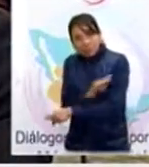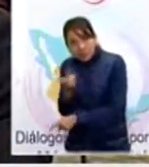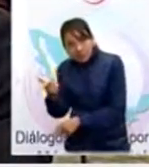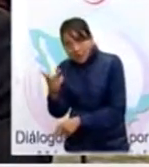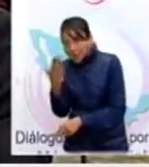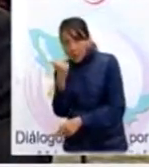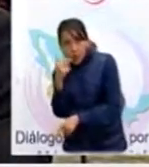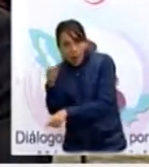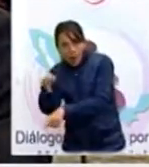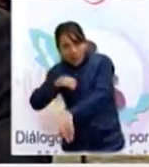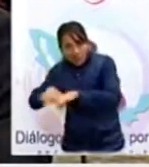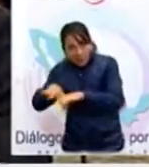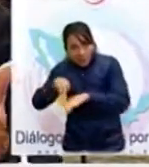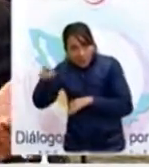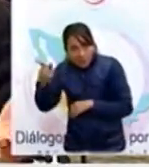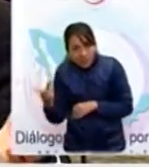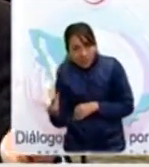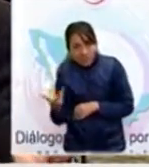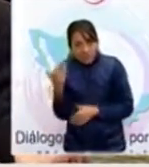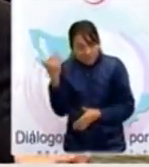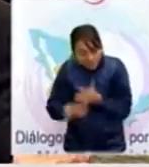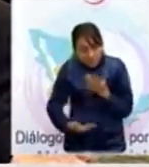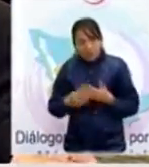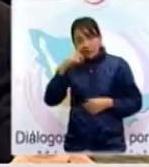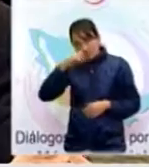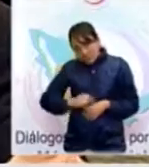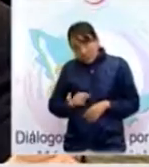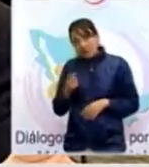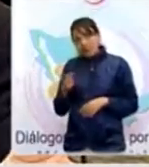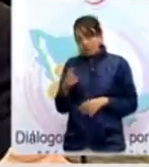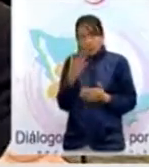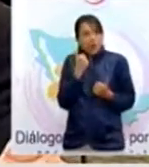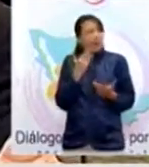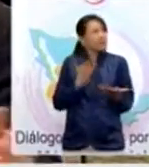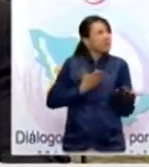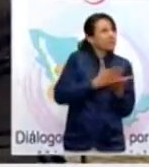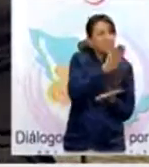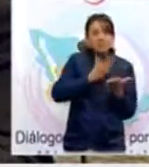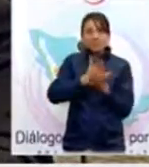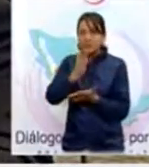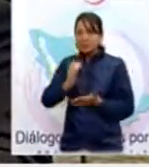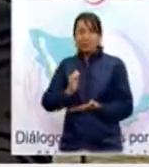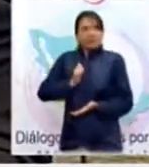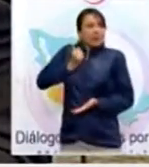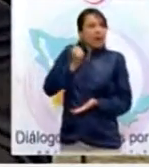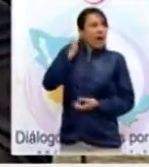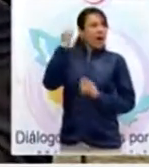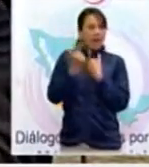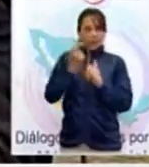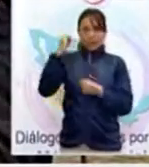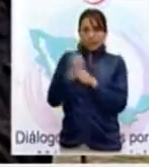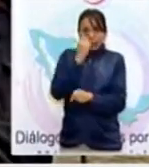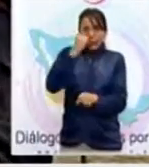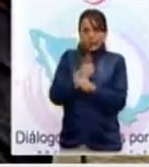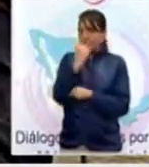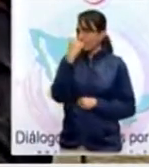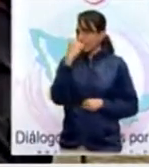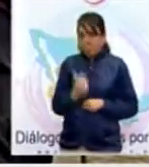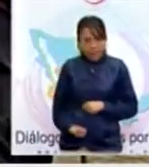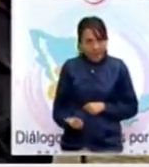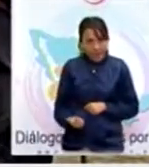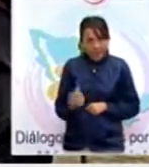empleo a donde le den una oportunidad. La estadística de